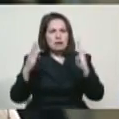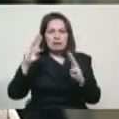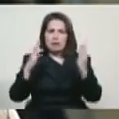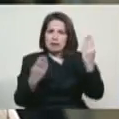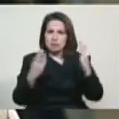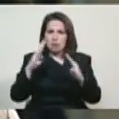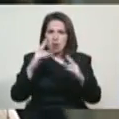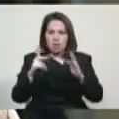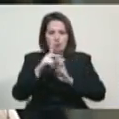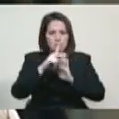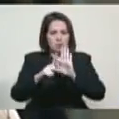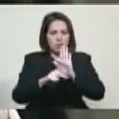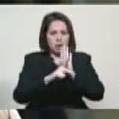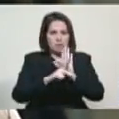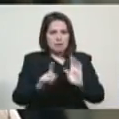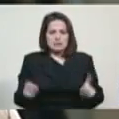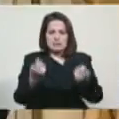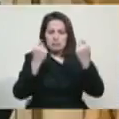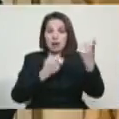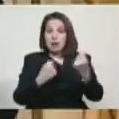económica, crecimiento y prosperidad.